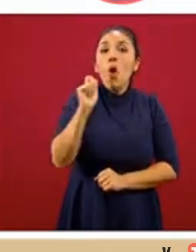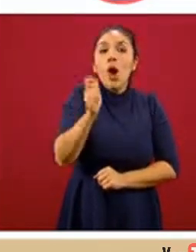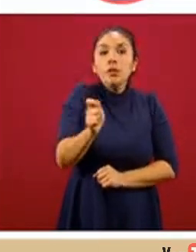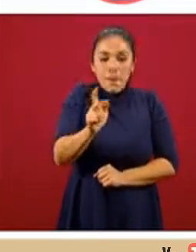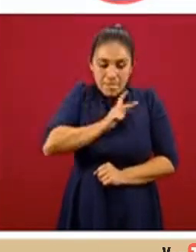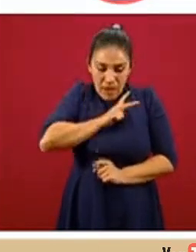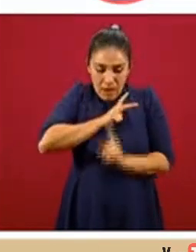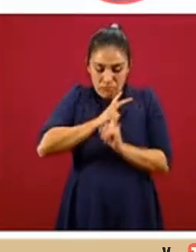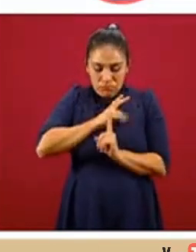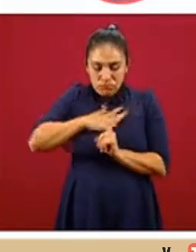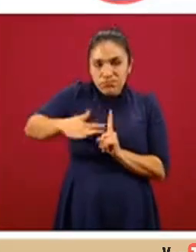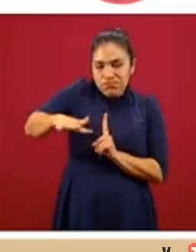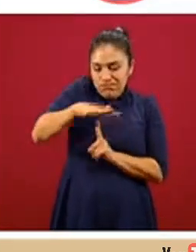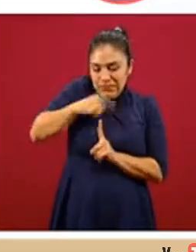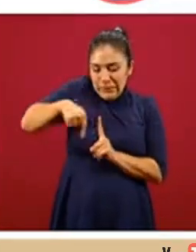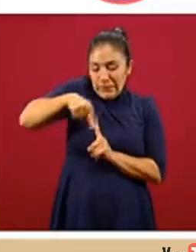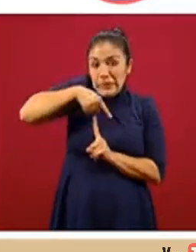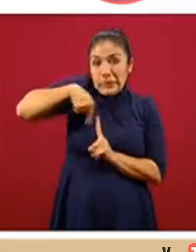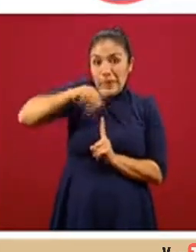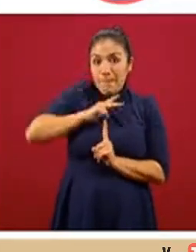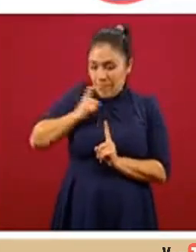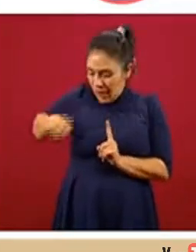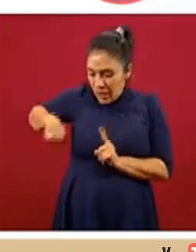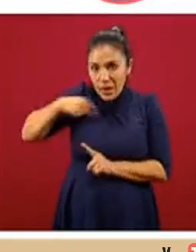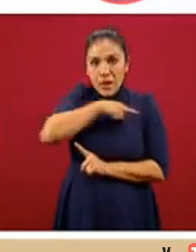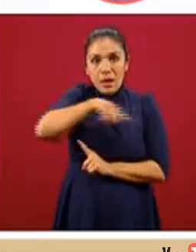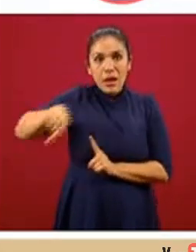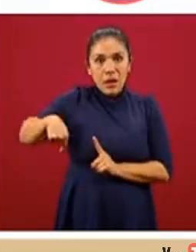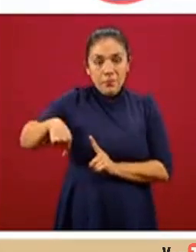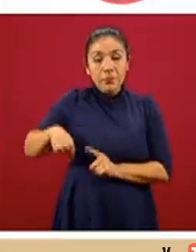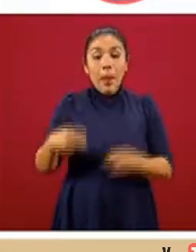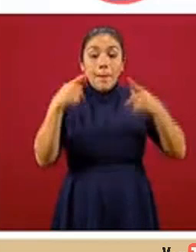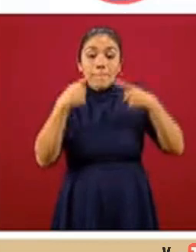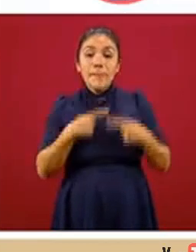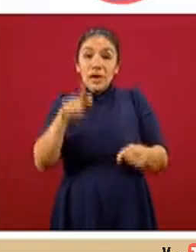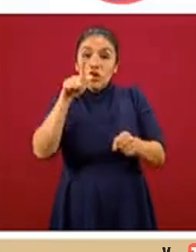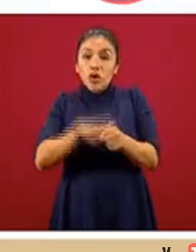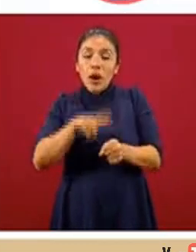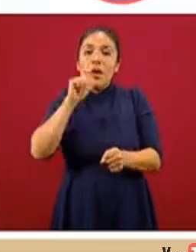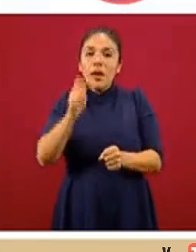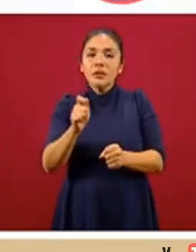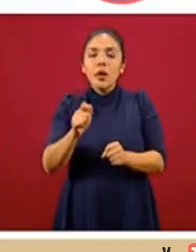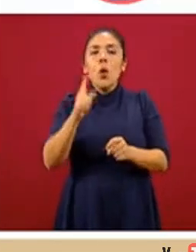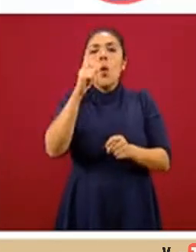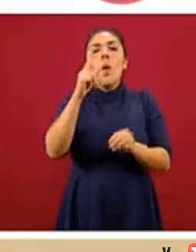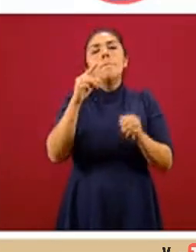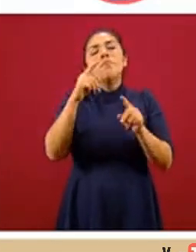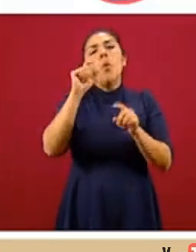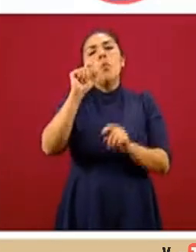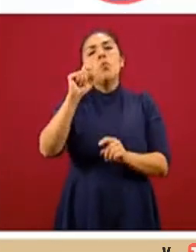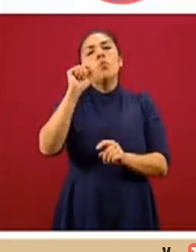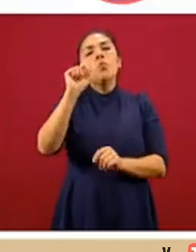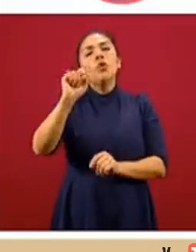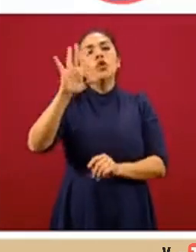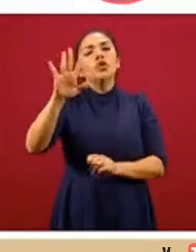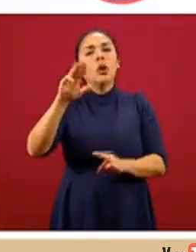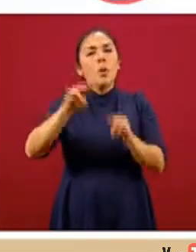mí. El espacio personal es aquel que está a medio metro de mí.